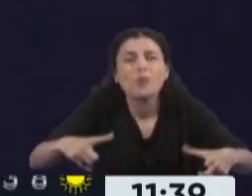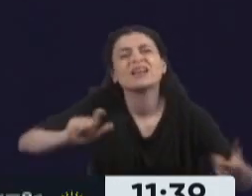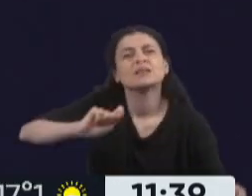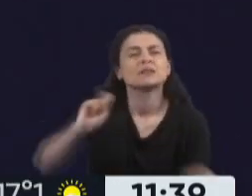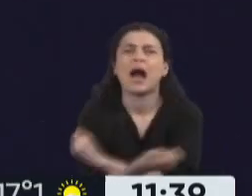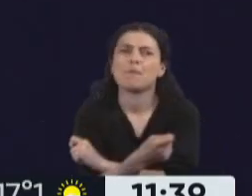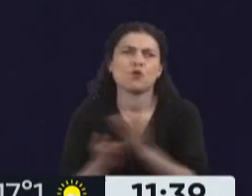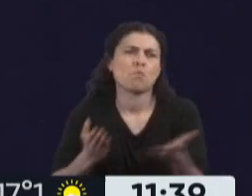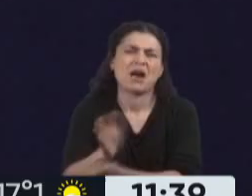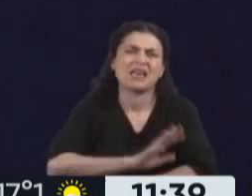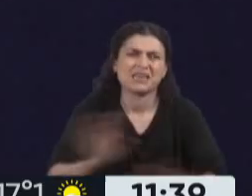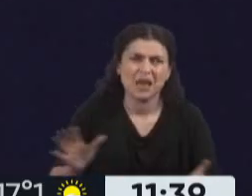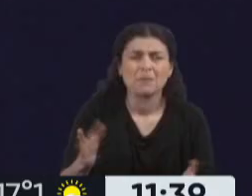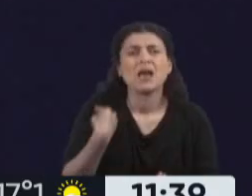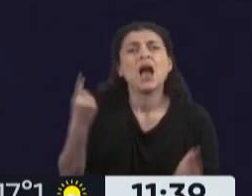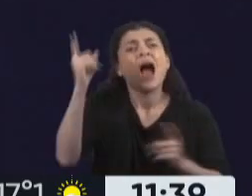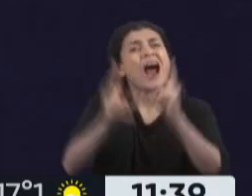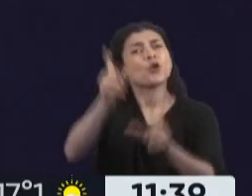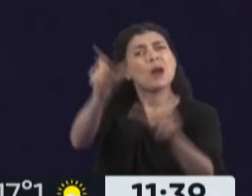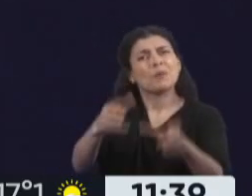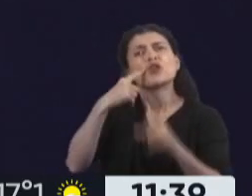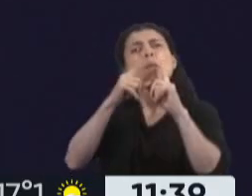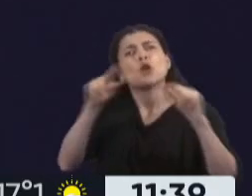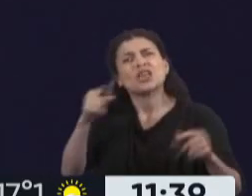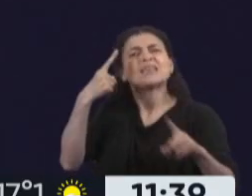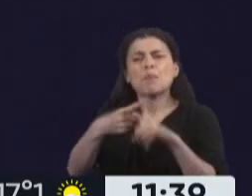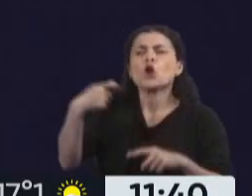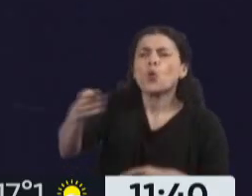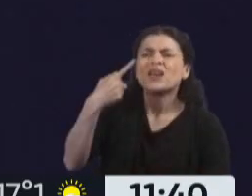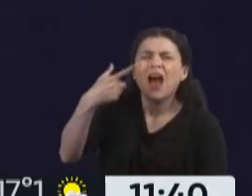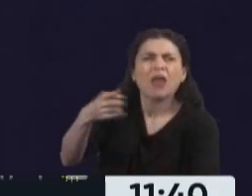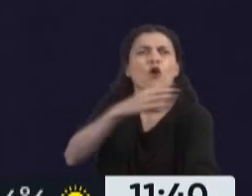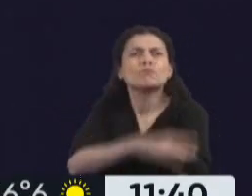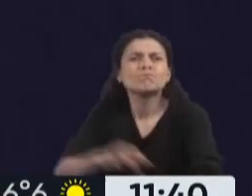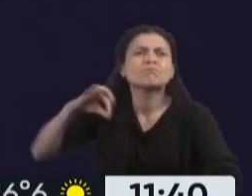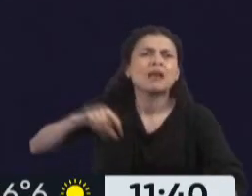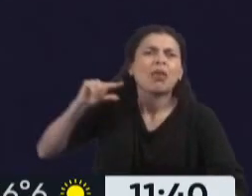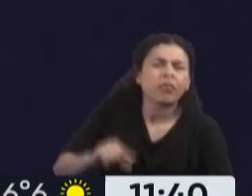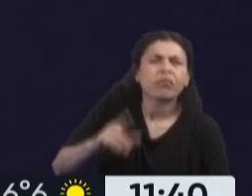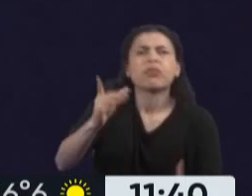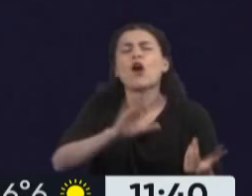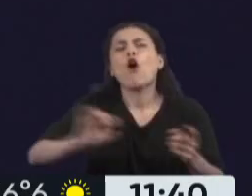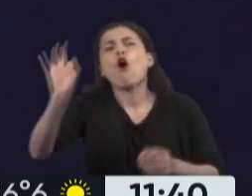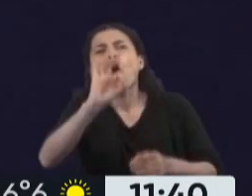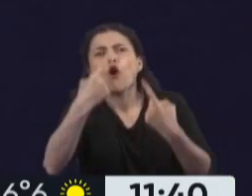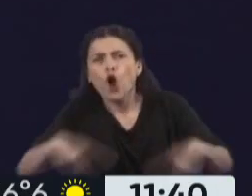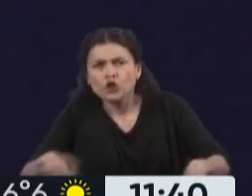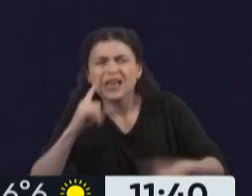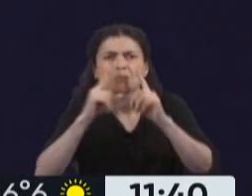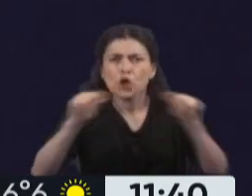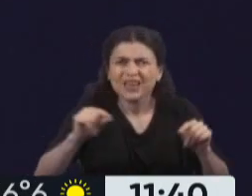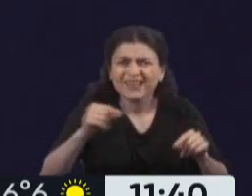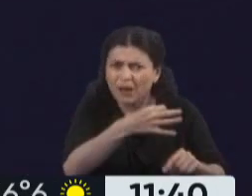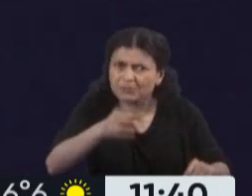quejan de cómo están los jubilados, o se quejan de la pobreza, o se quejan de todas cuestiones que efectivamente están mal